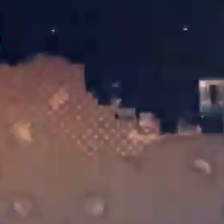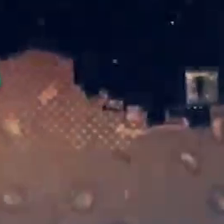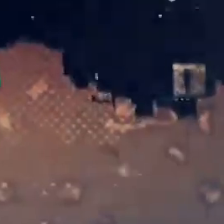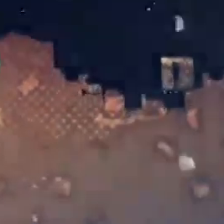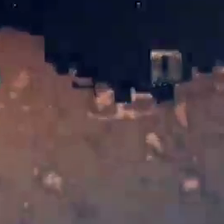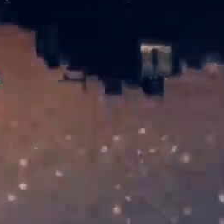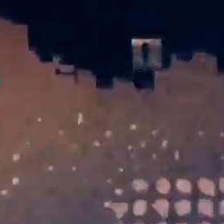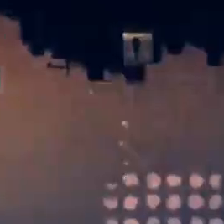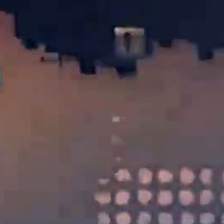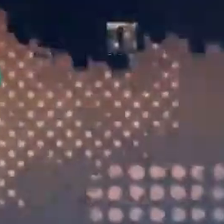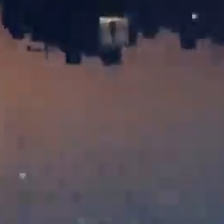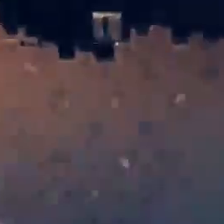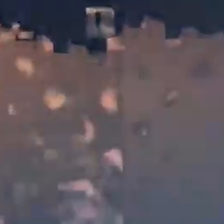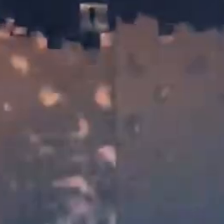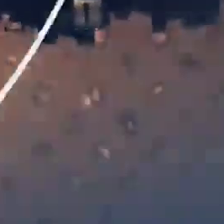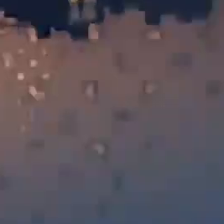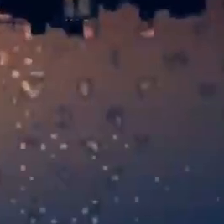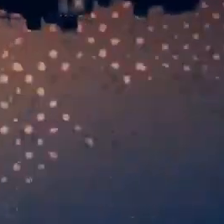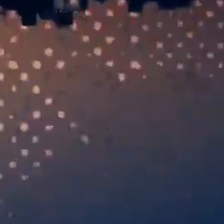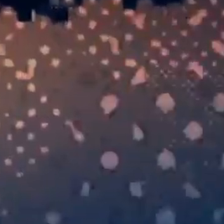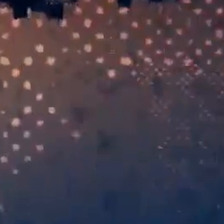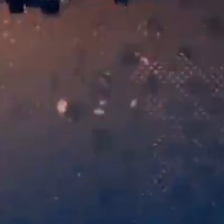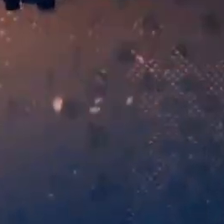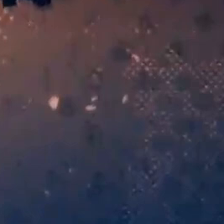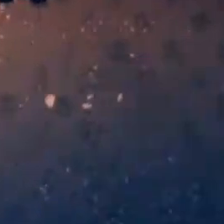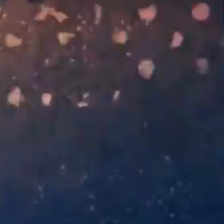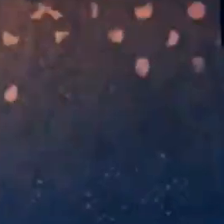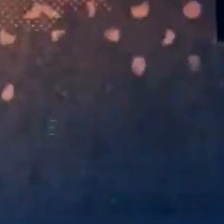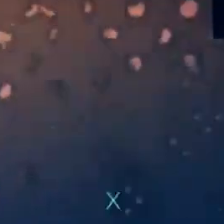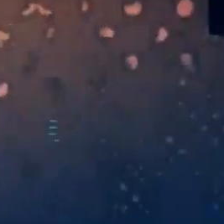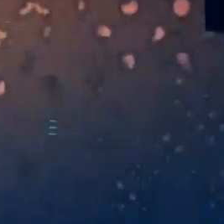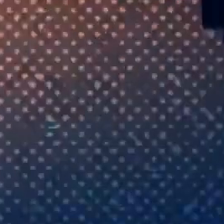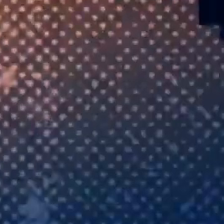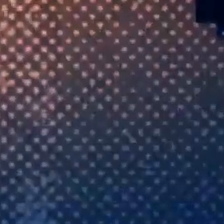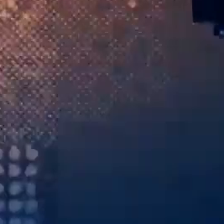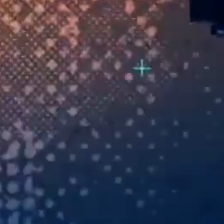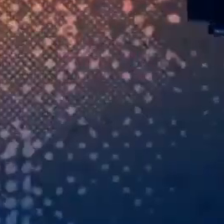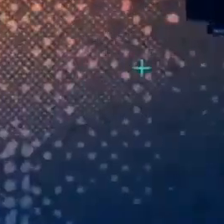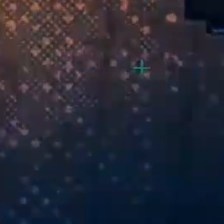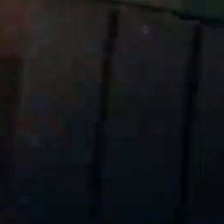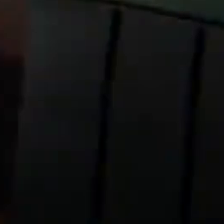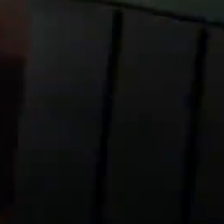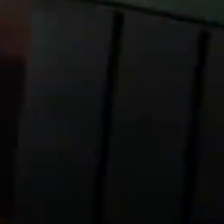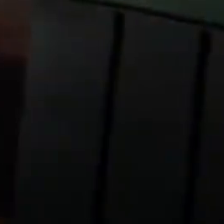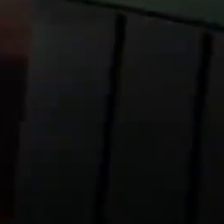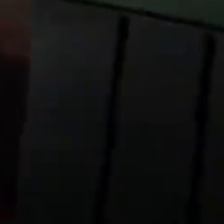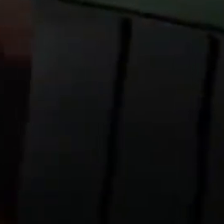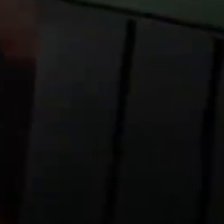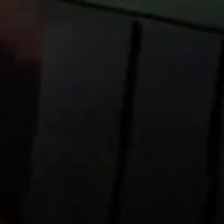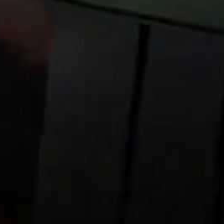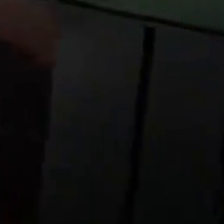Entre parte y cemento, la fauna se revuelve. Historias cotidianas en un pool diferente. Hablando, la gente se entiende.